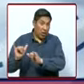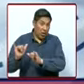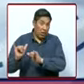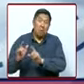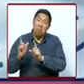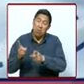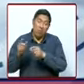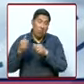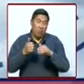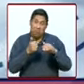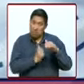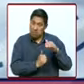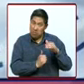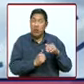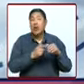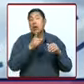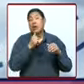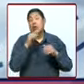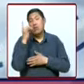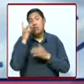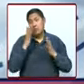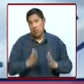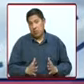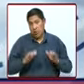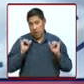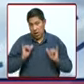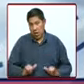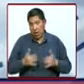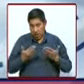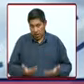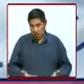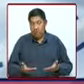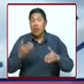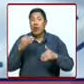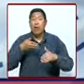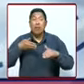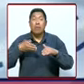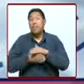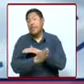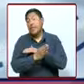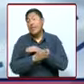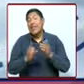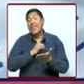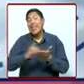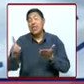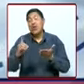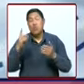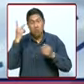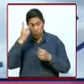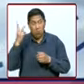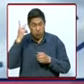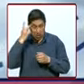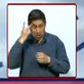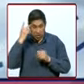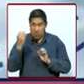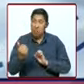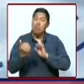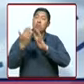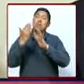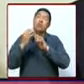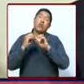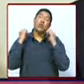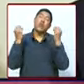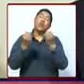mismas condiciones que los residentes nacionales, así como el acceso a derechos políticos ante el organismo